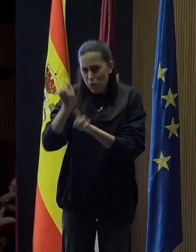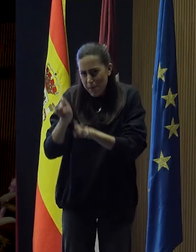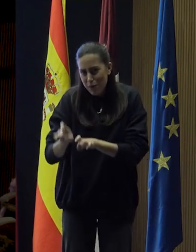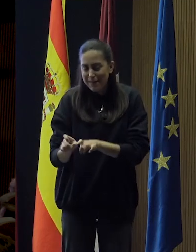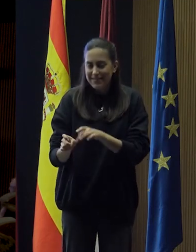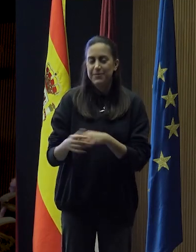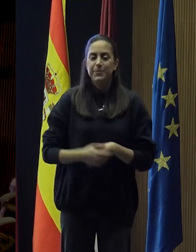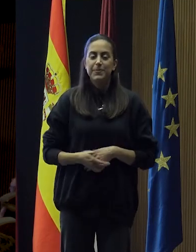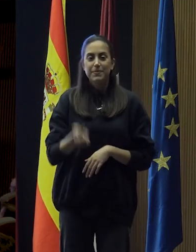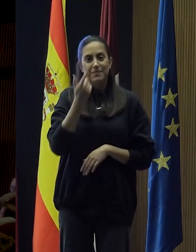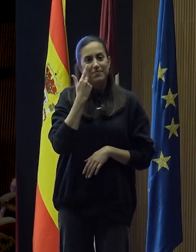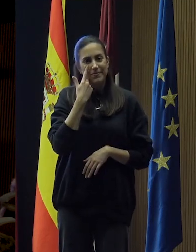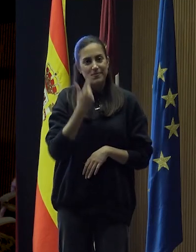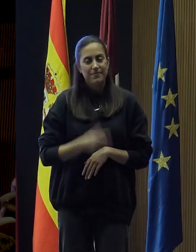ver,